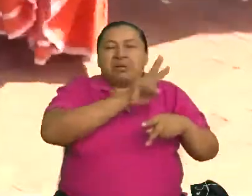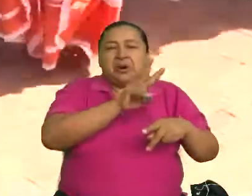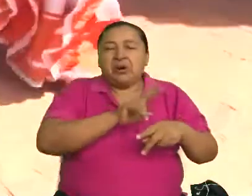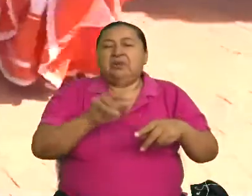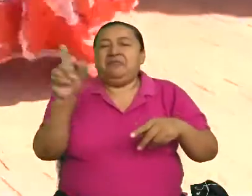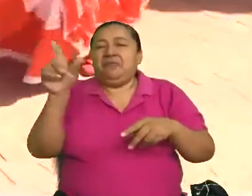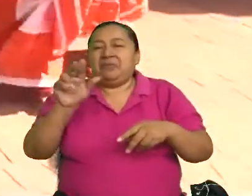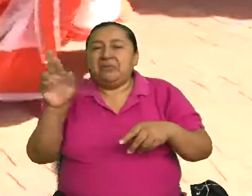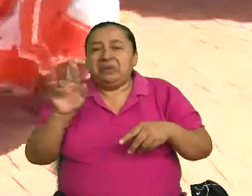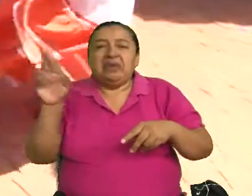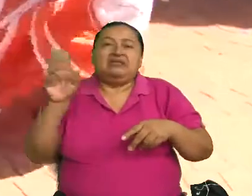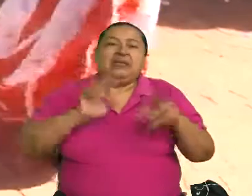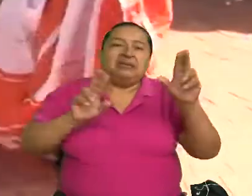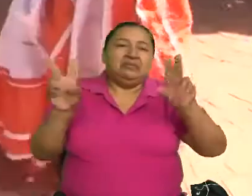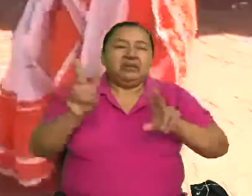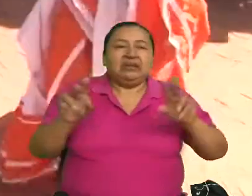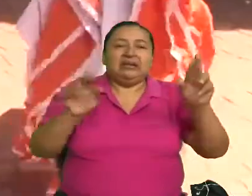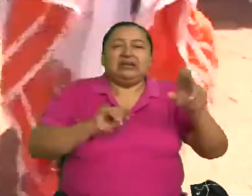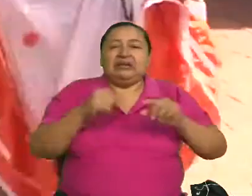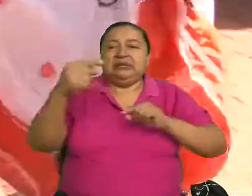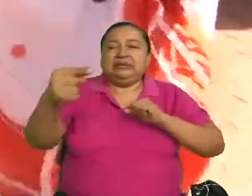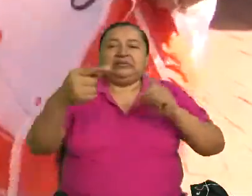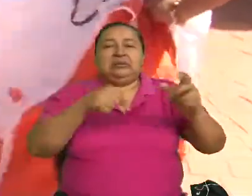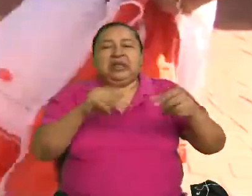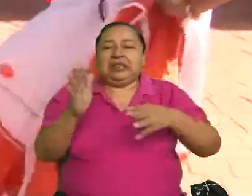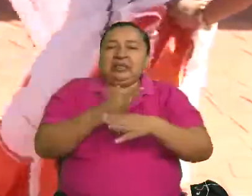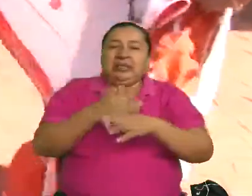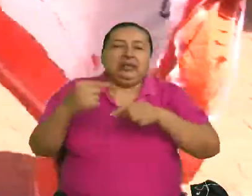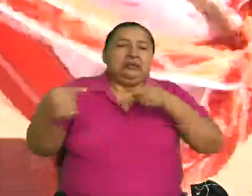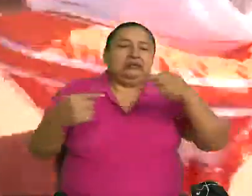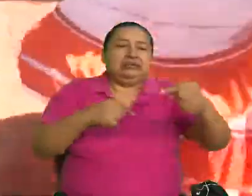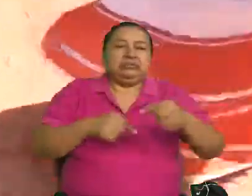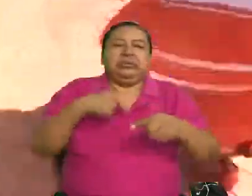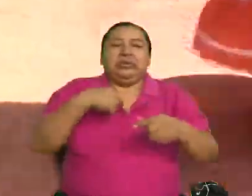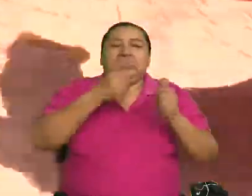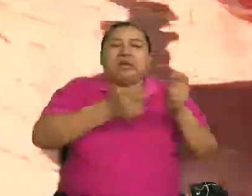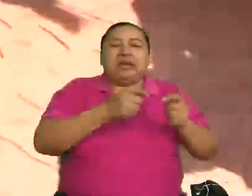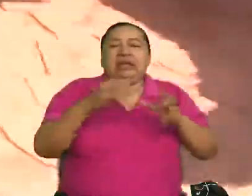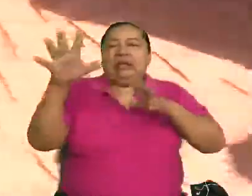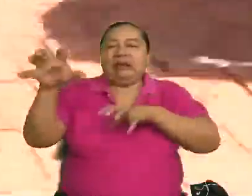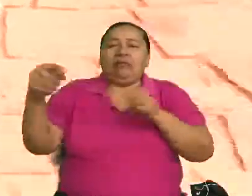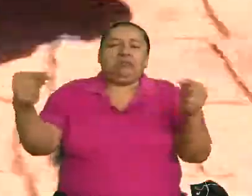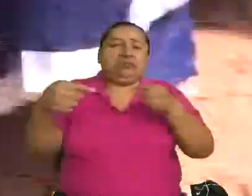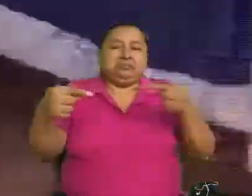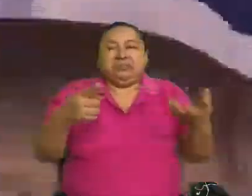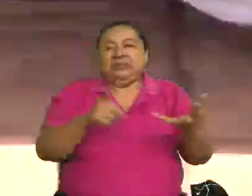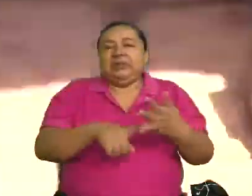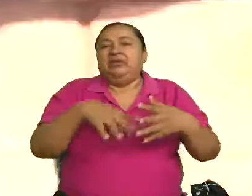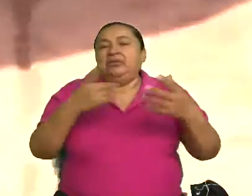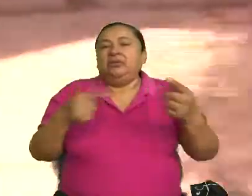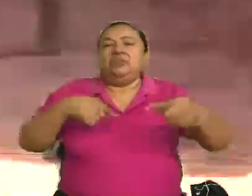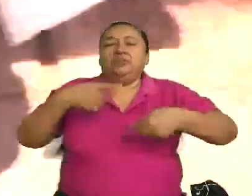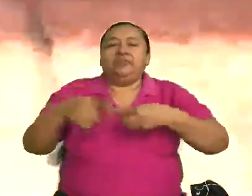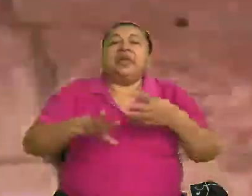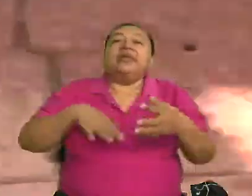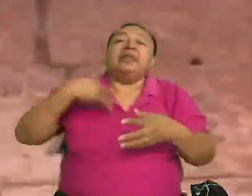conservadores, legitimistas contra democráticos, democráticos contra legitimistas, León contra Granada, Granada contra León. trajeron a